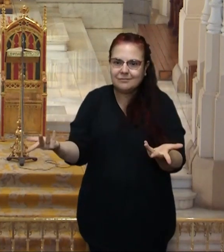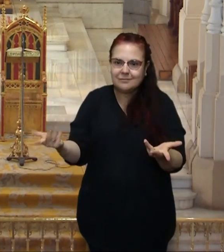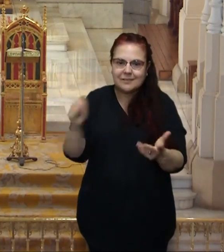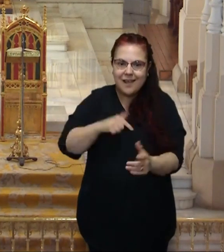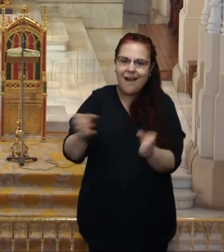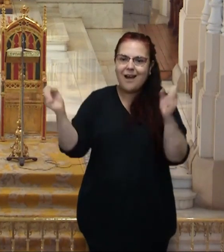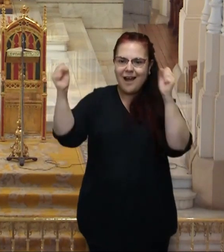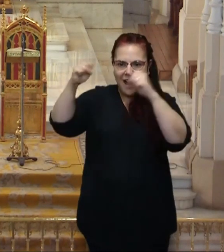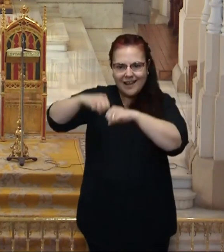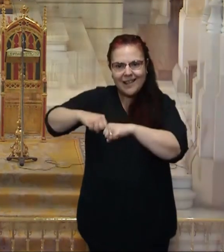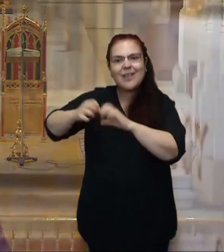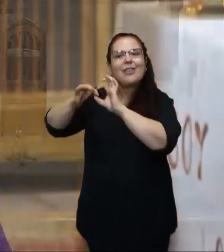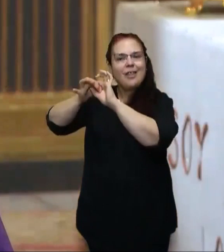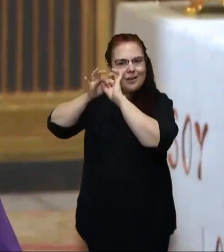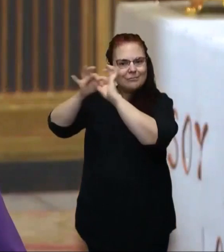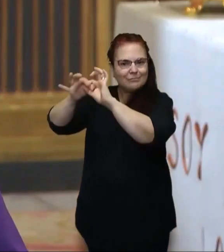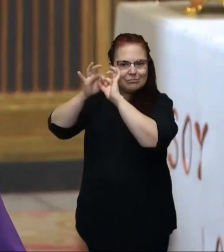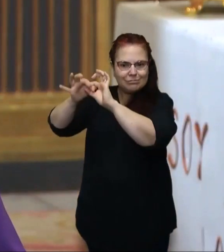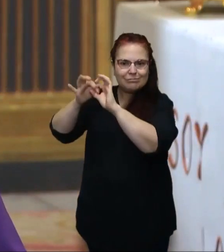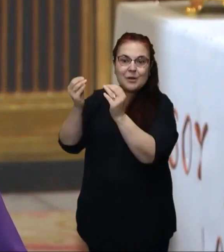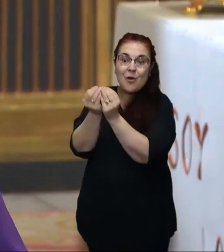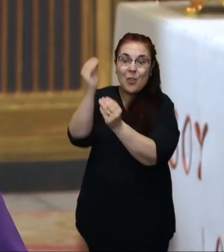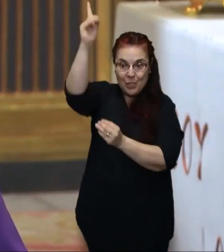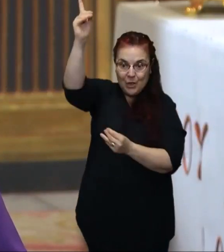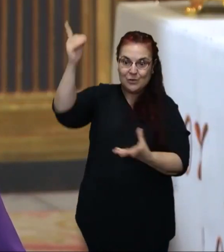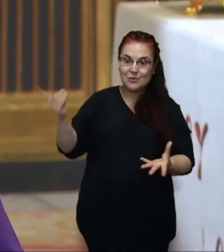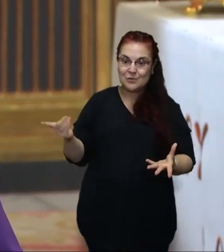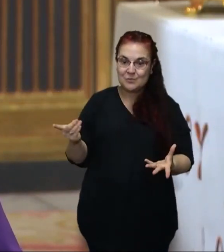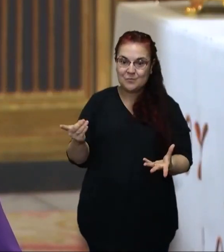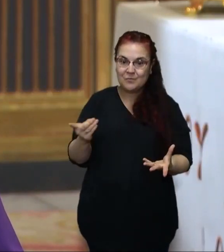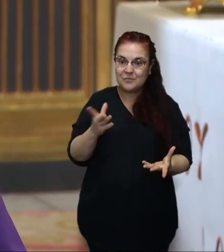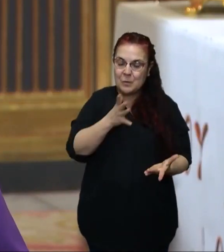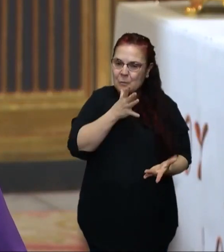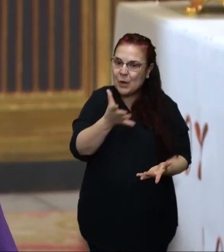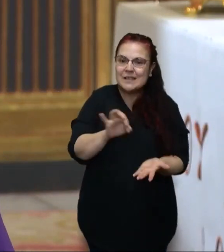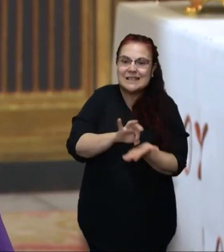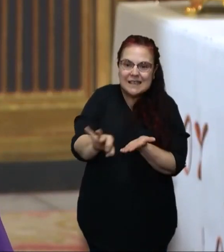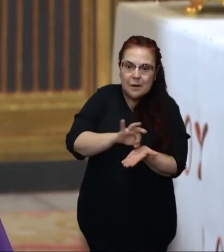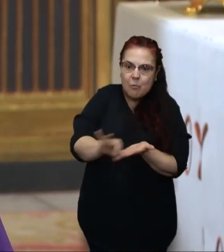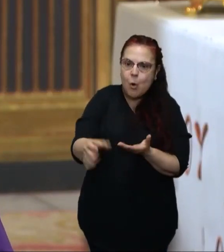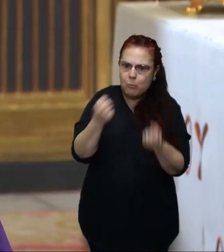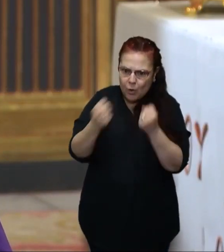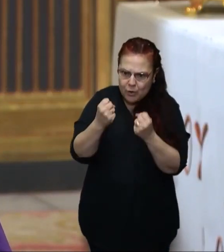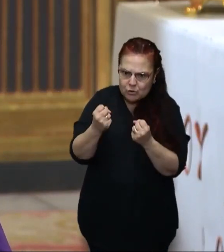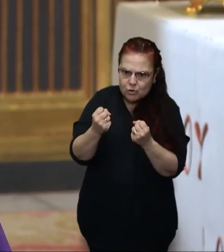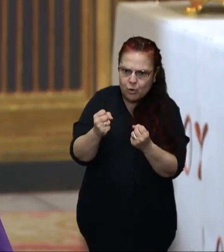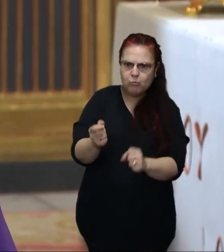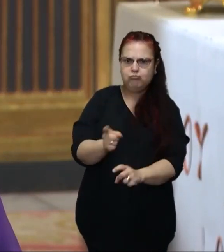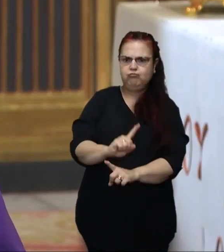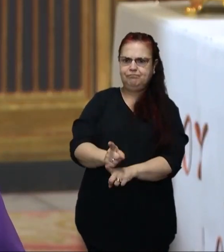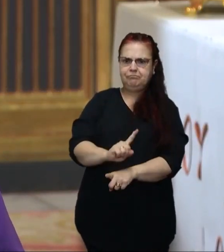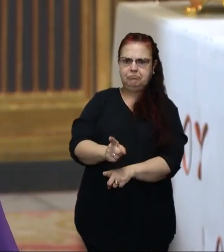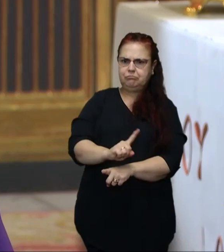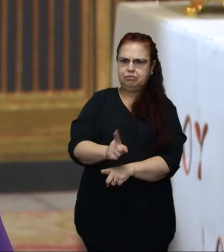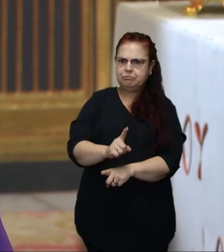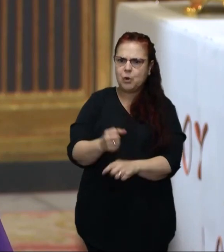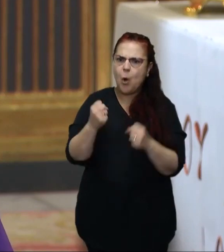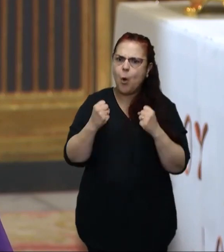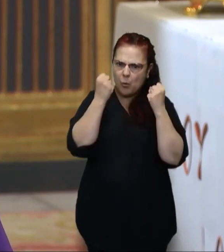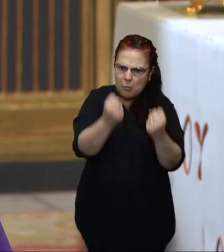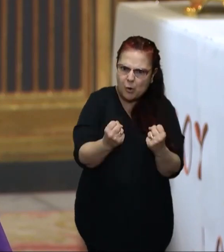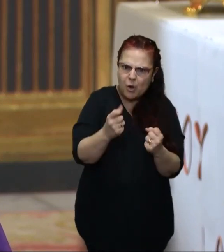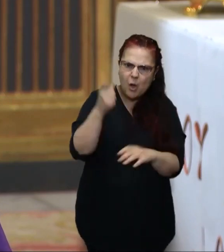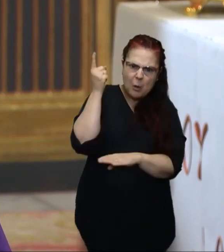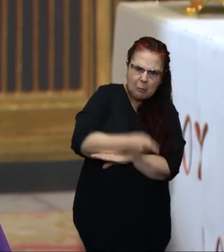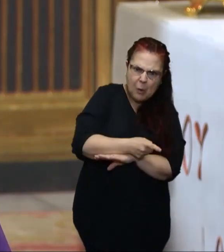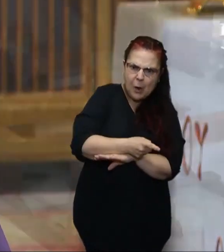de alianza con Dios. Por lo tanto, pero no es un siervo poderoso, no es un siervo que viene a imponer,